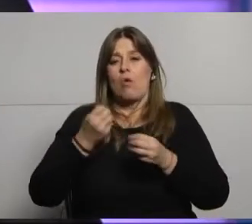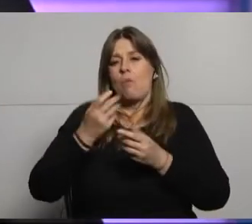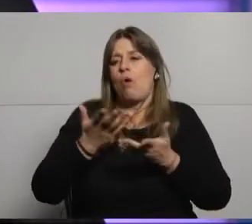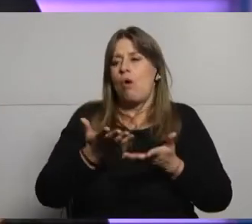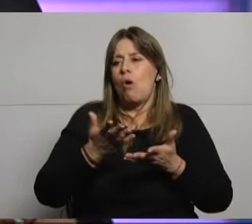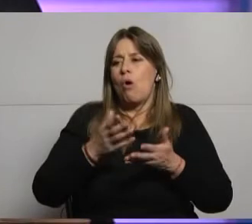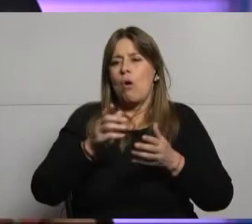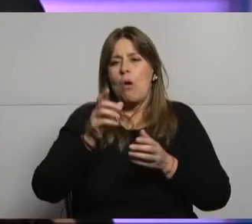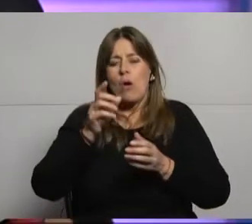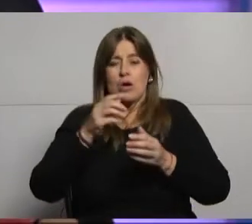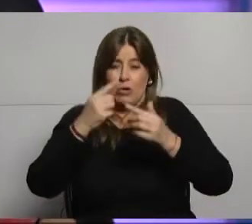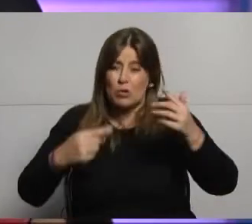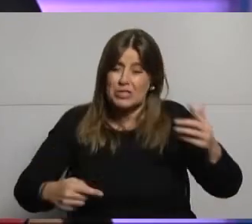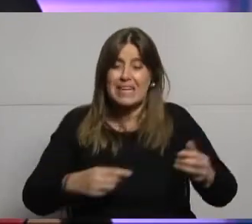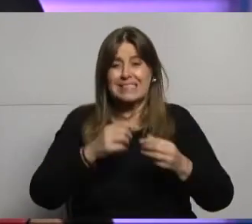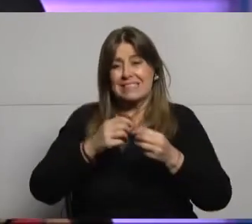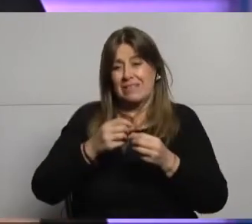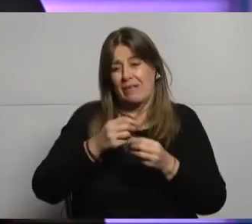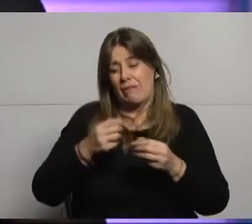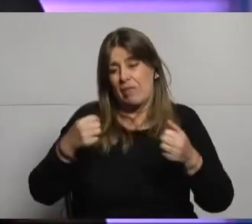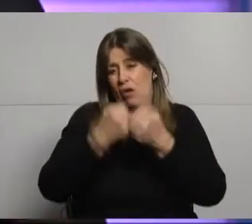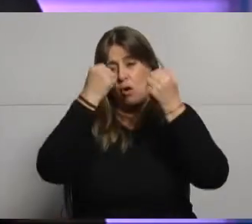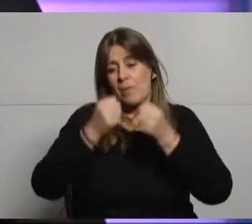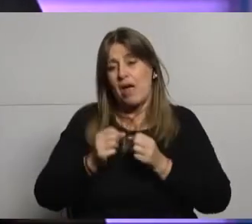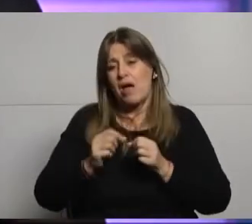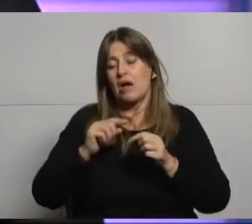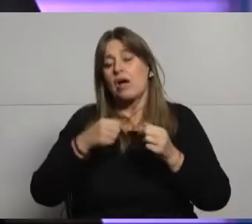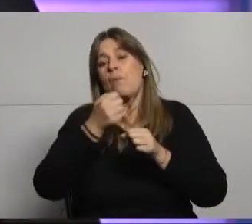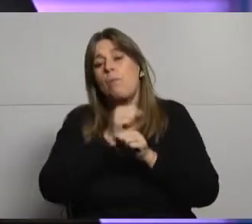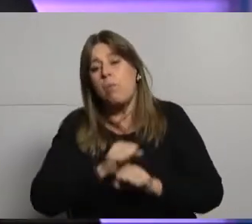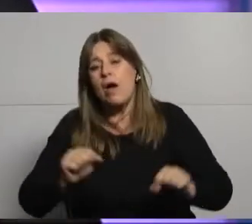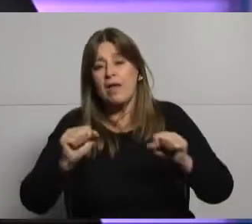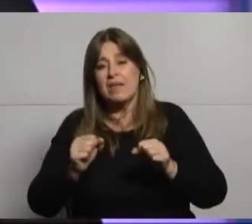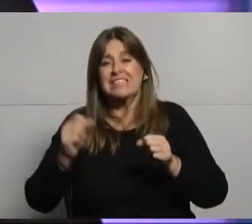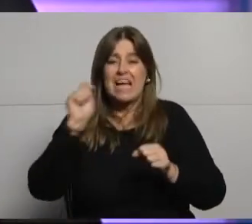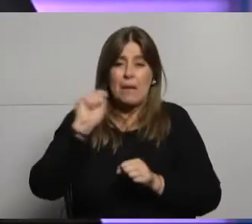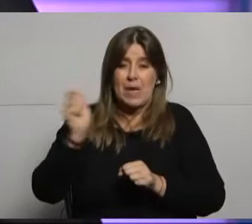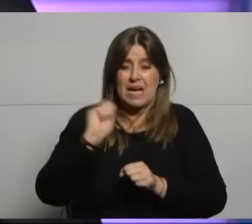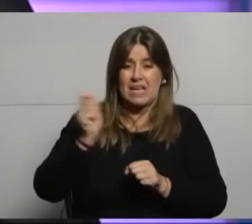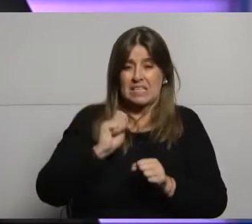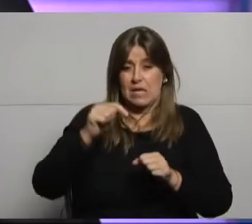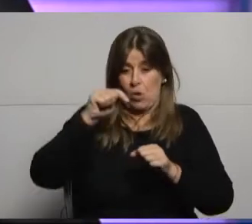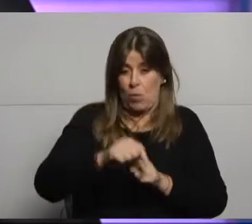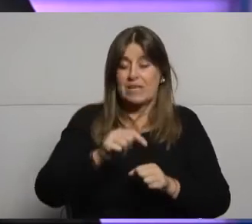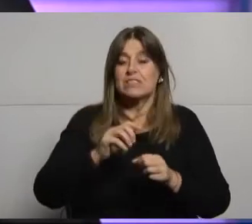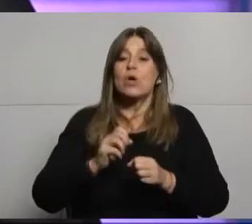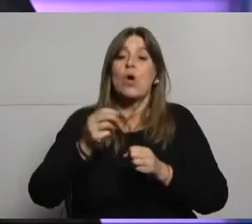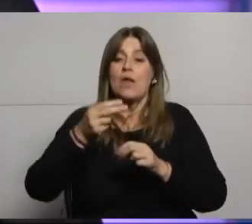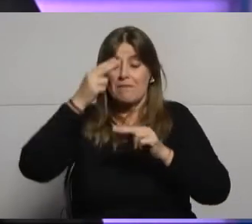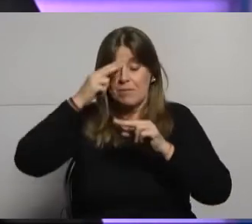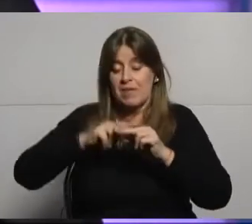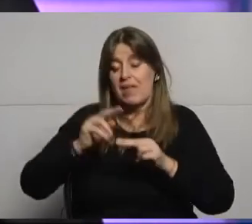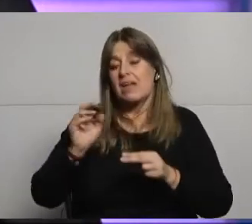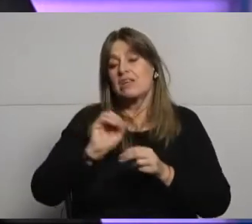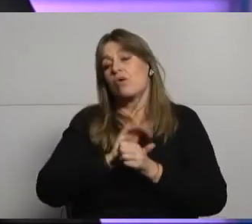adversos que finalmente derivan o pueden derivar en eventos de emergencia, como este es el caso,